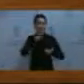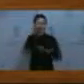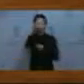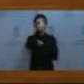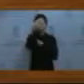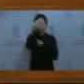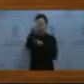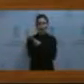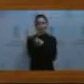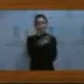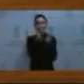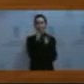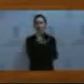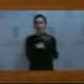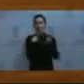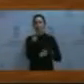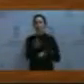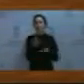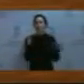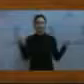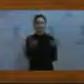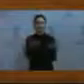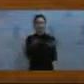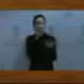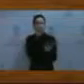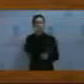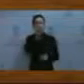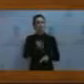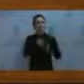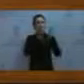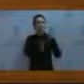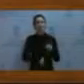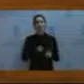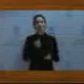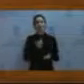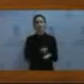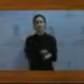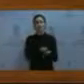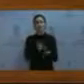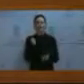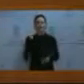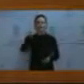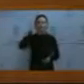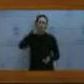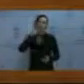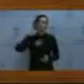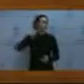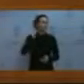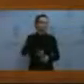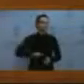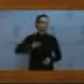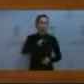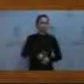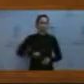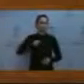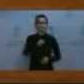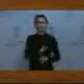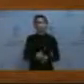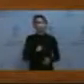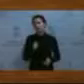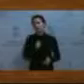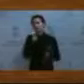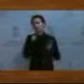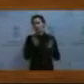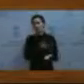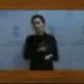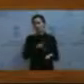la necesidad de una reforma urgente de la Inspección General de Servicios que llevamos años demandando. Aprovechamos esta intervención